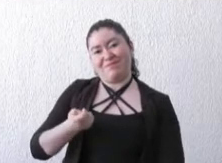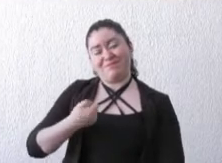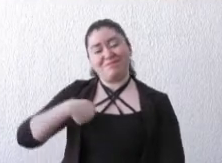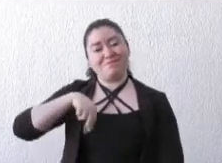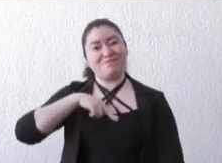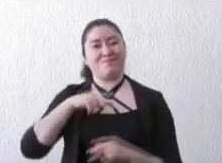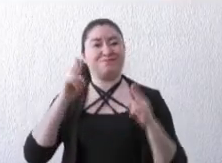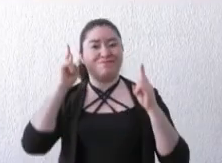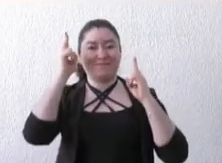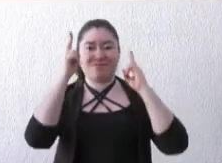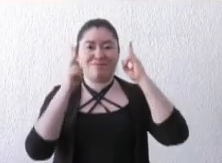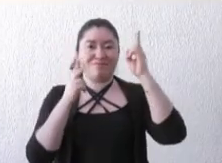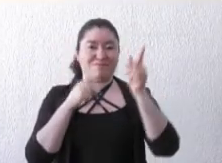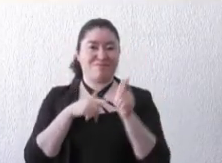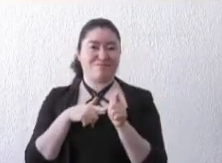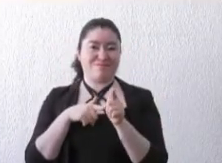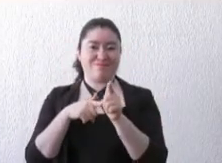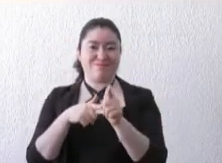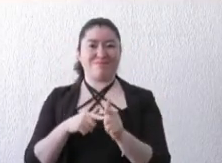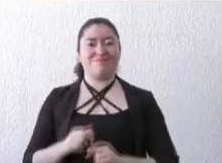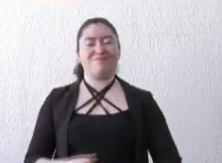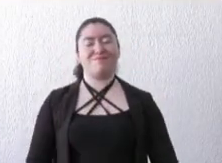recorrido.